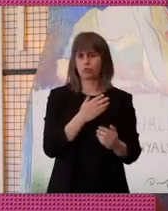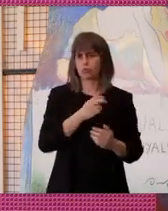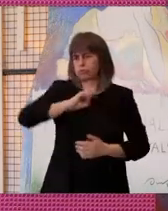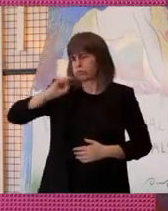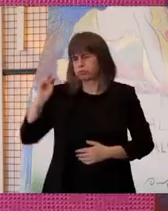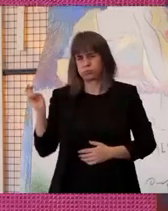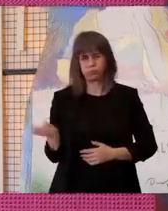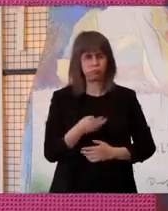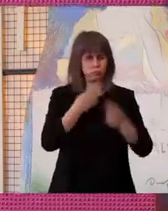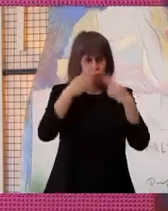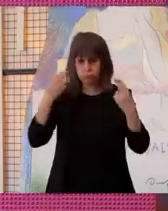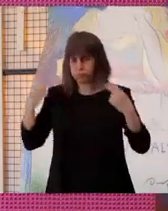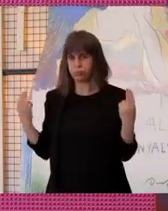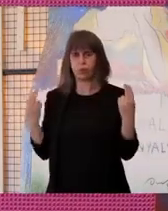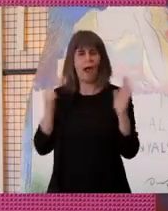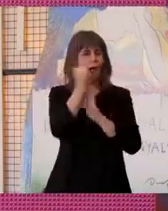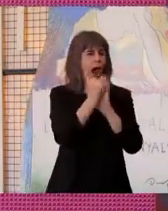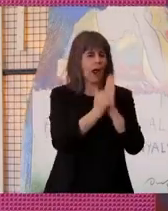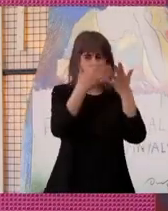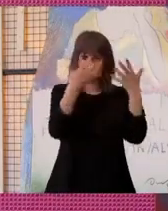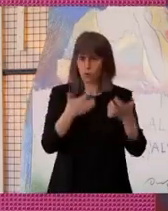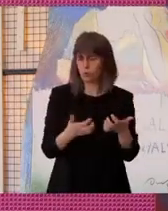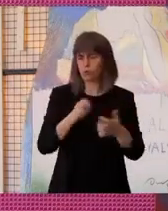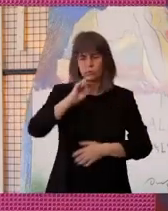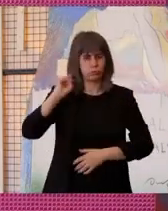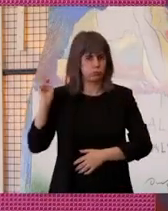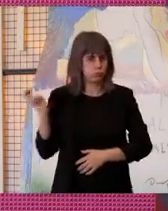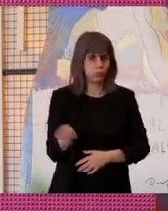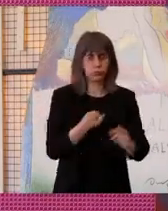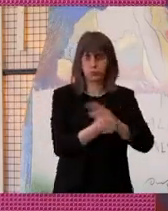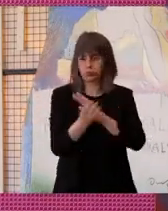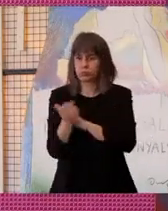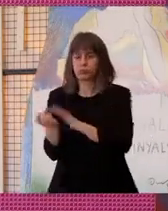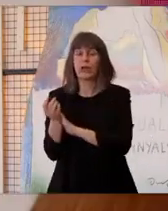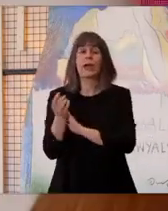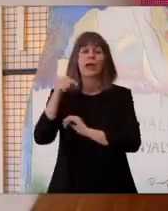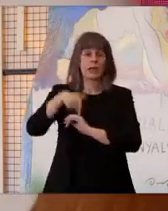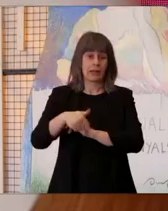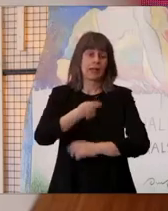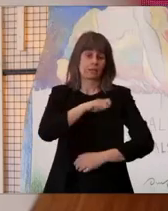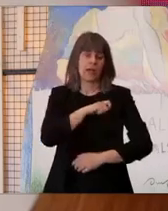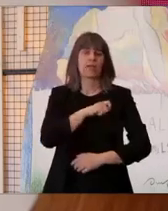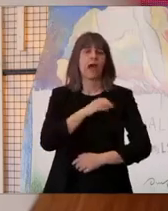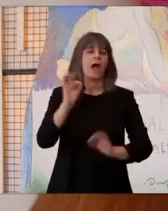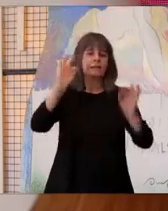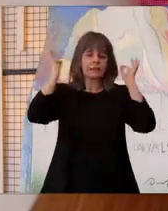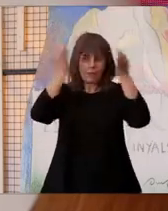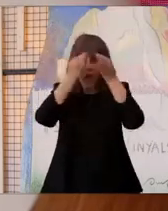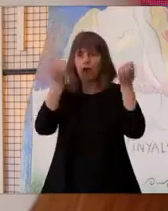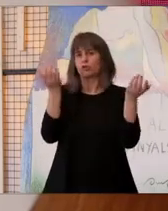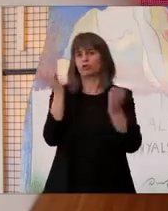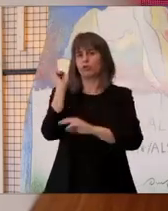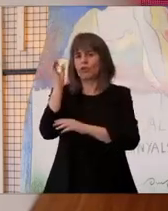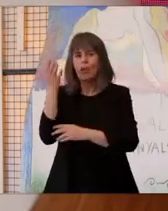muchísimos artículos ha impartido conferencias y seminarios en España en Europa en Estados Unidos